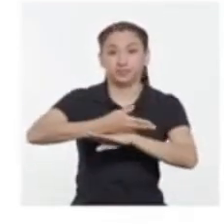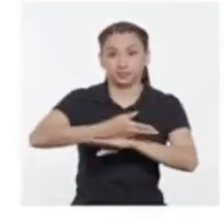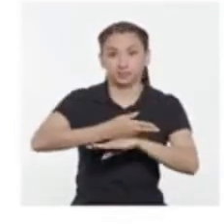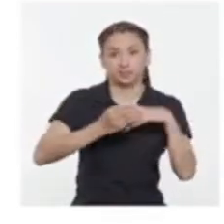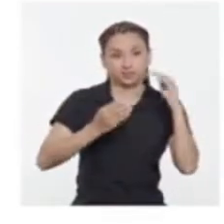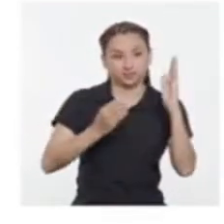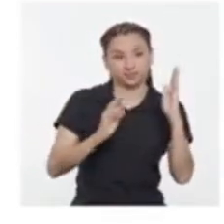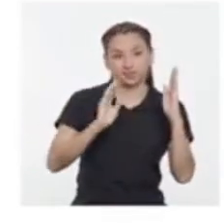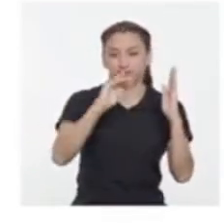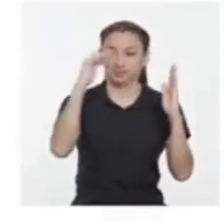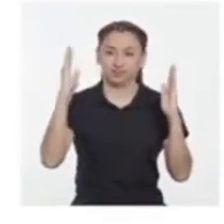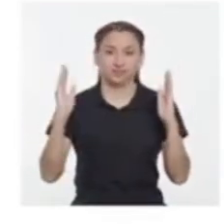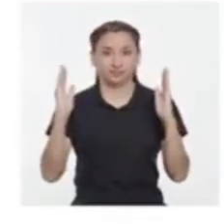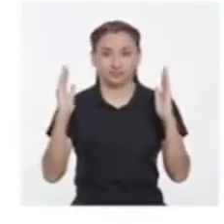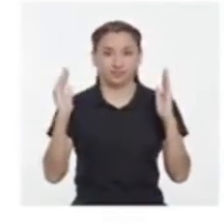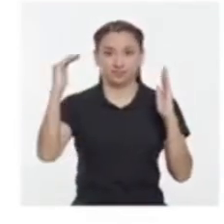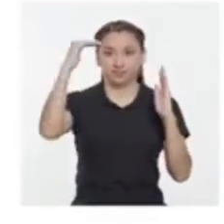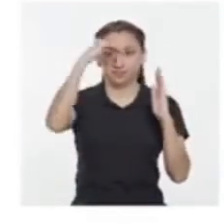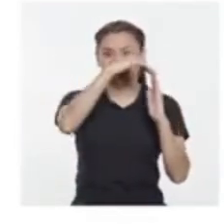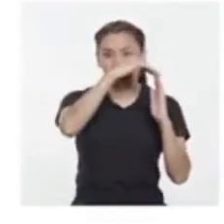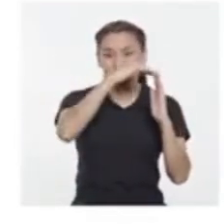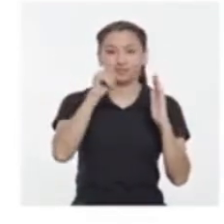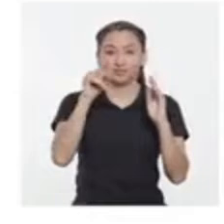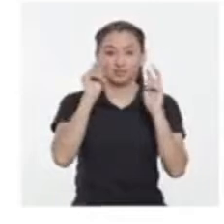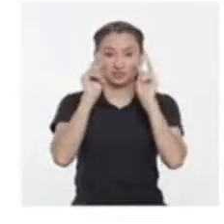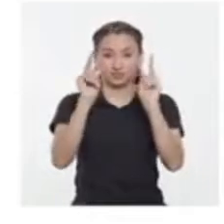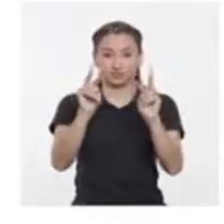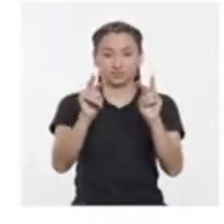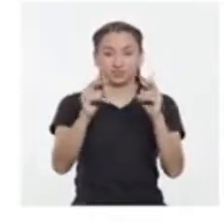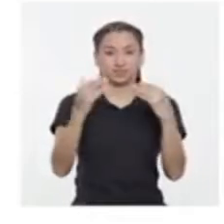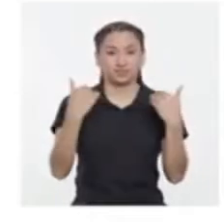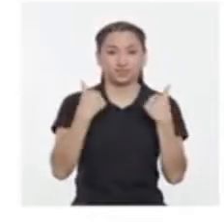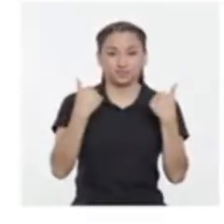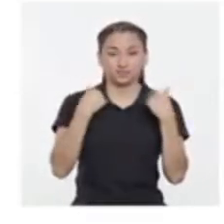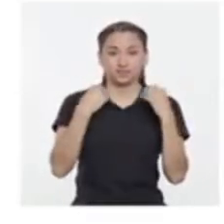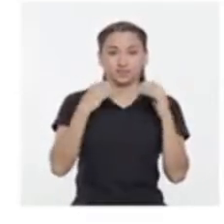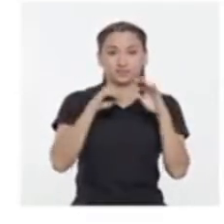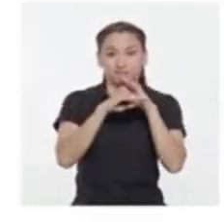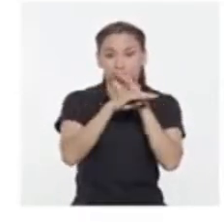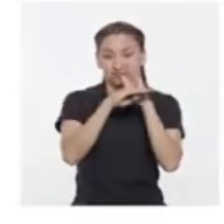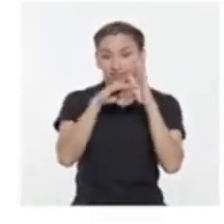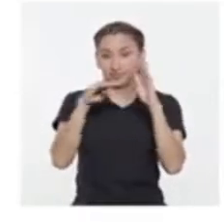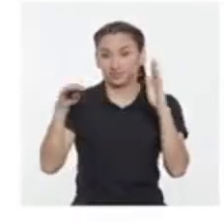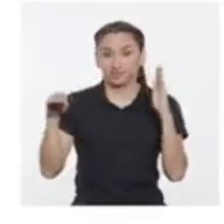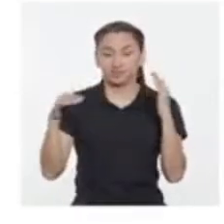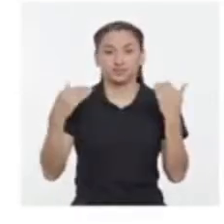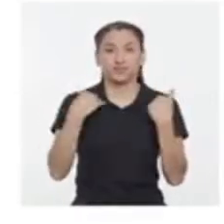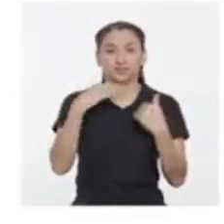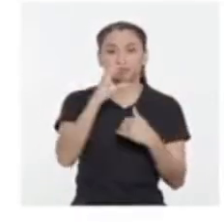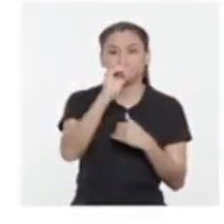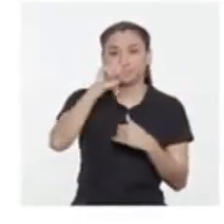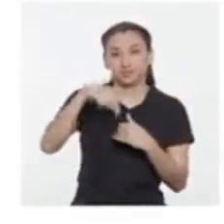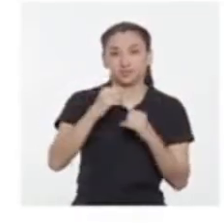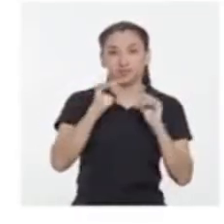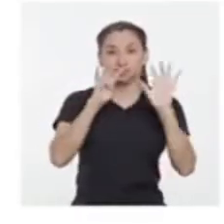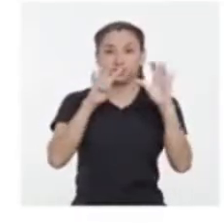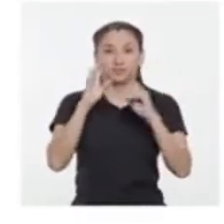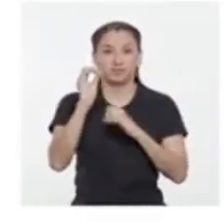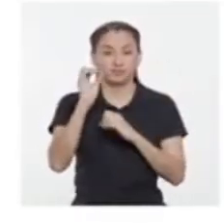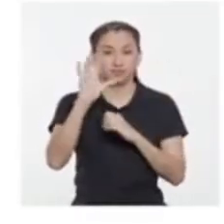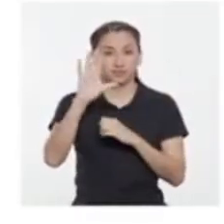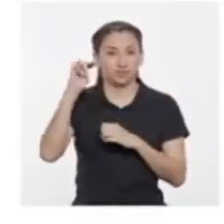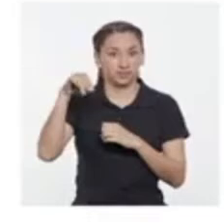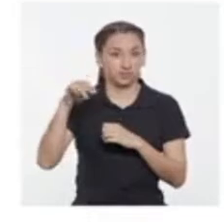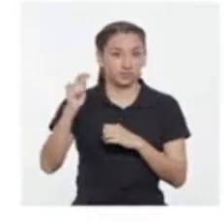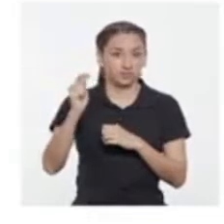la cara anterior y posterior de la estructura. Se observa que los listones en forma horizontal miden